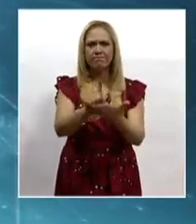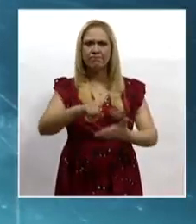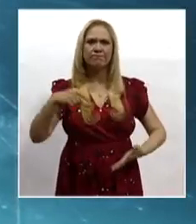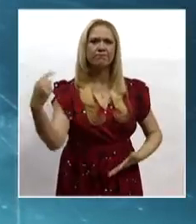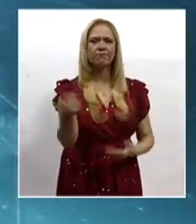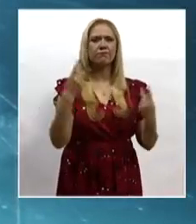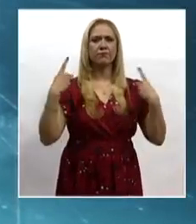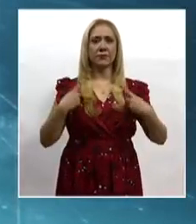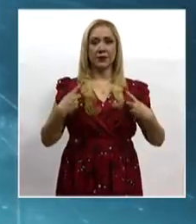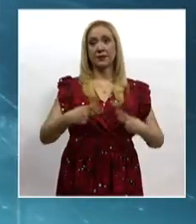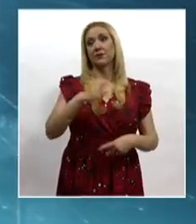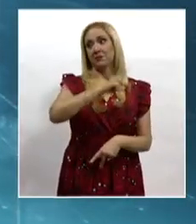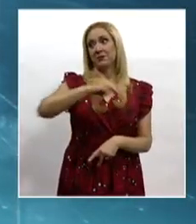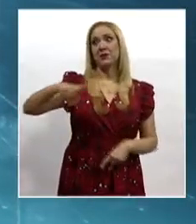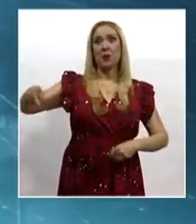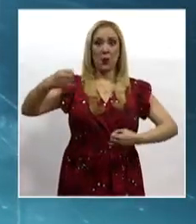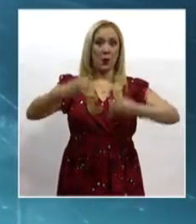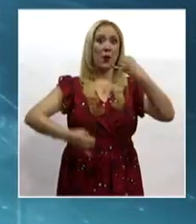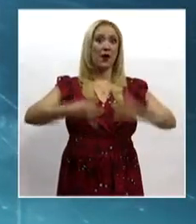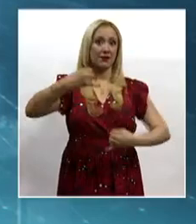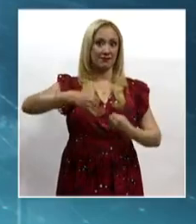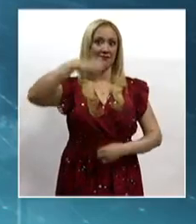aseguran impartidoras de justicia.